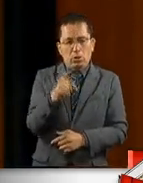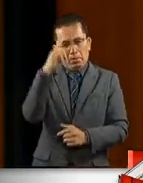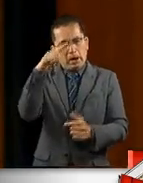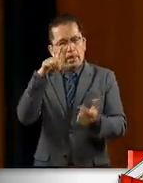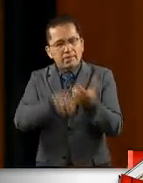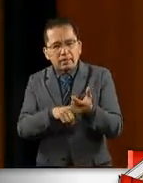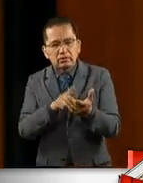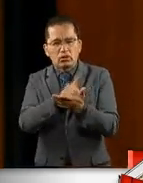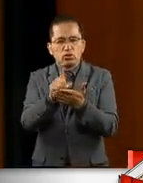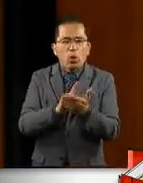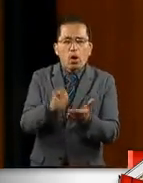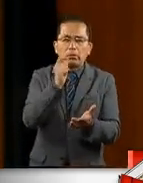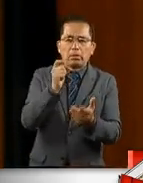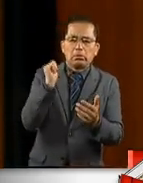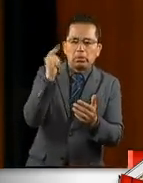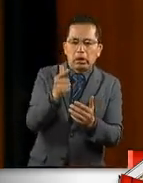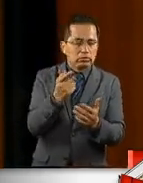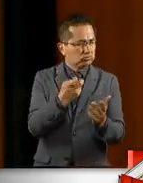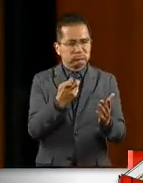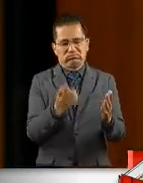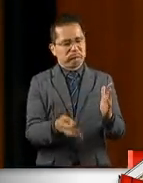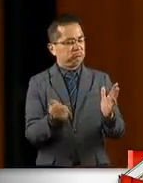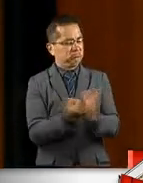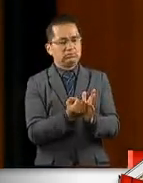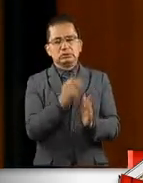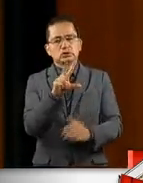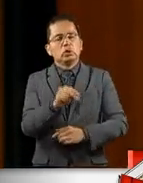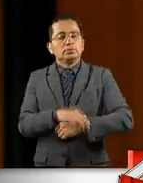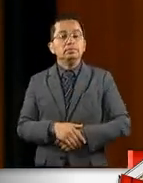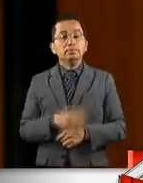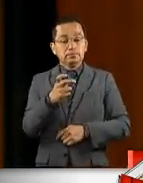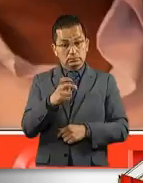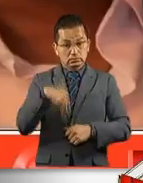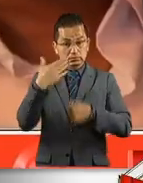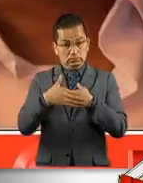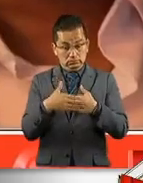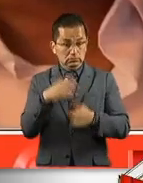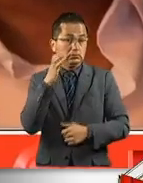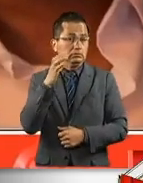estupefacientes. Los dictámenes aprobados se programarán para su debate en el Pleno del Senado de la República.